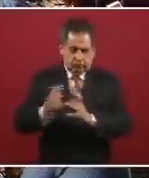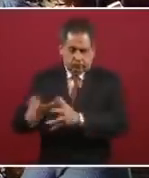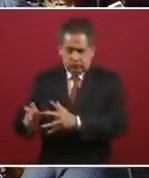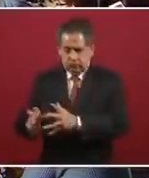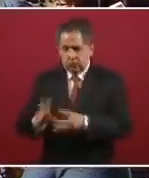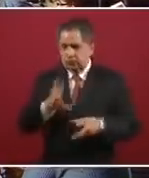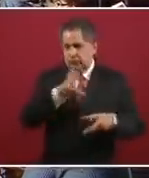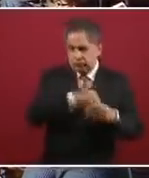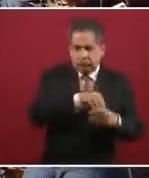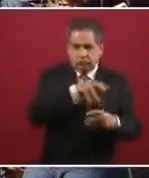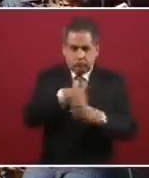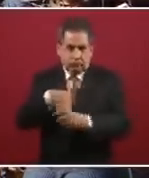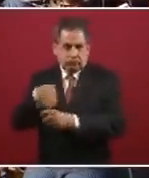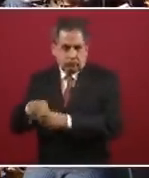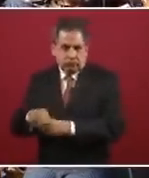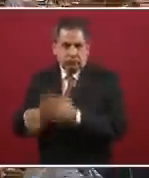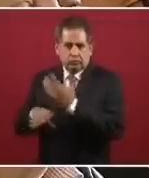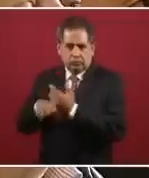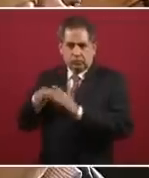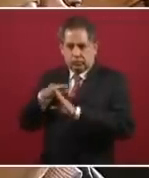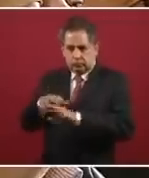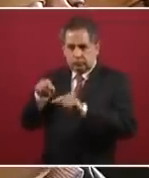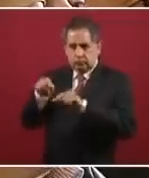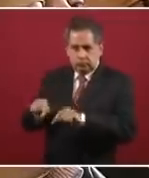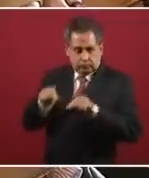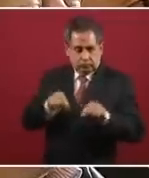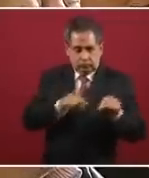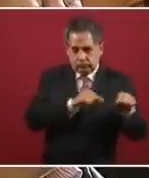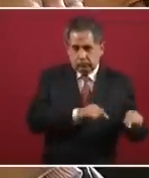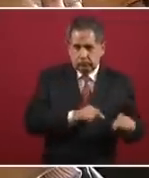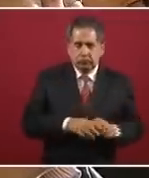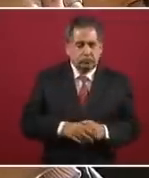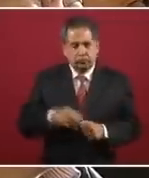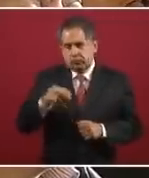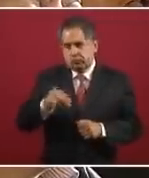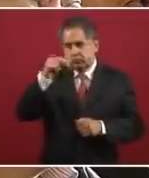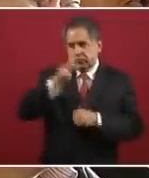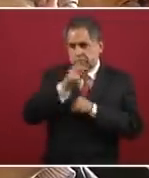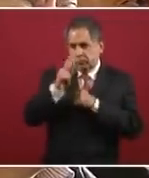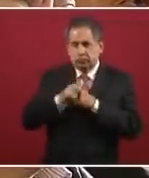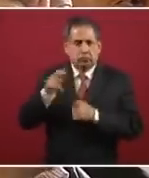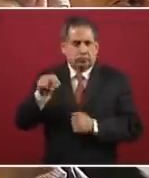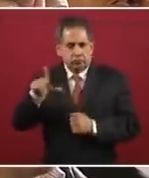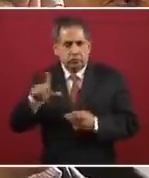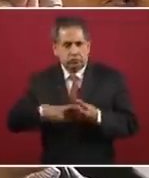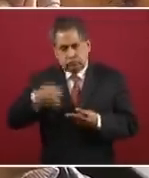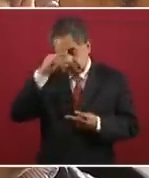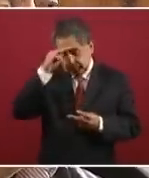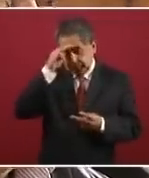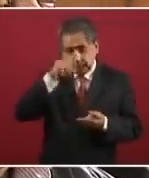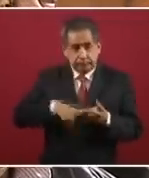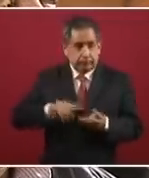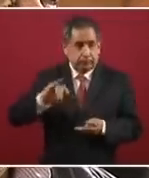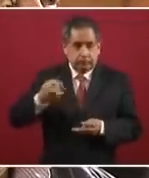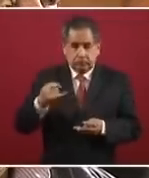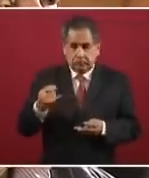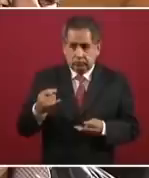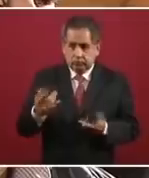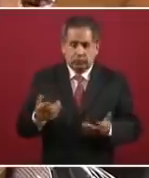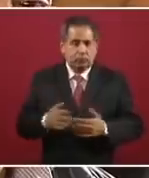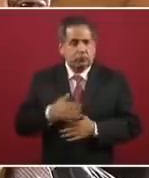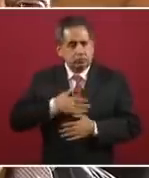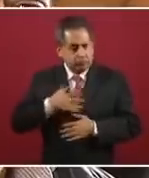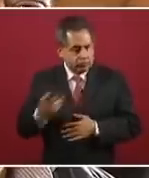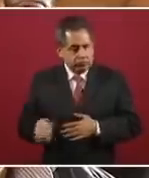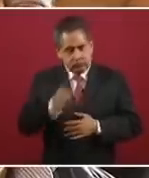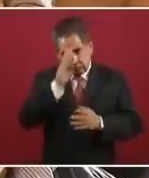integradores de migrantes que están puestos en marcha en el norte del país, en Nuevo León, Mexicali y Tijuana, bueno, mi pregunta